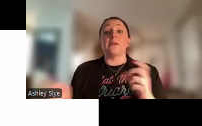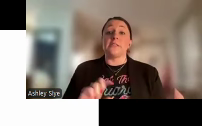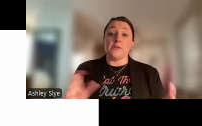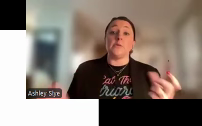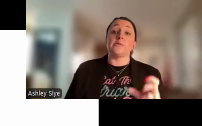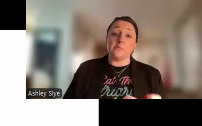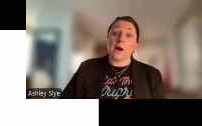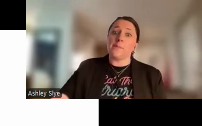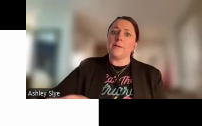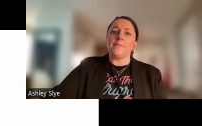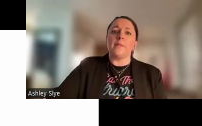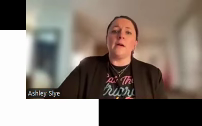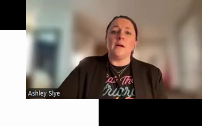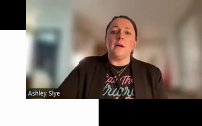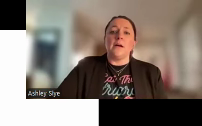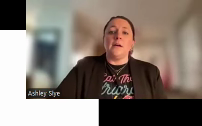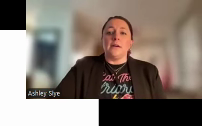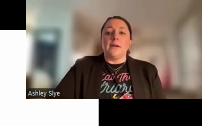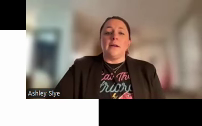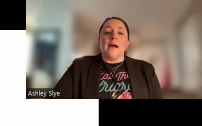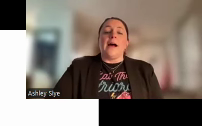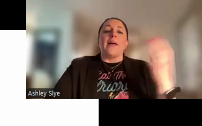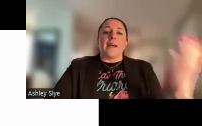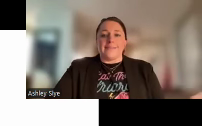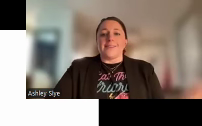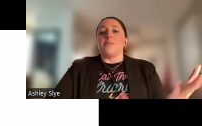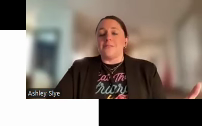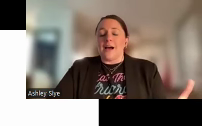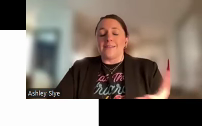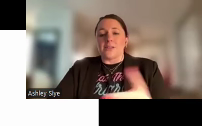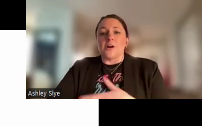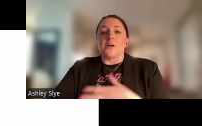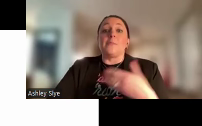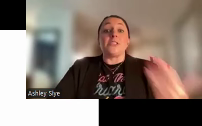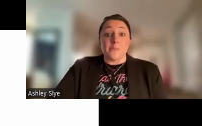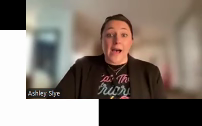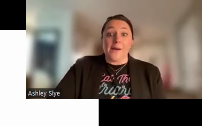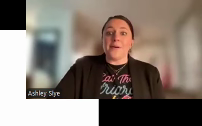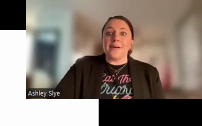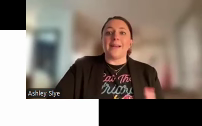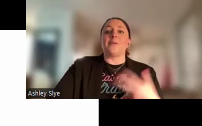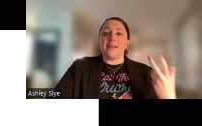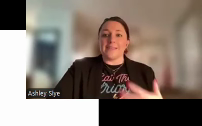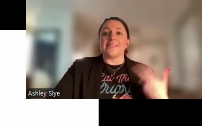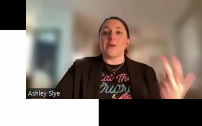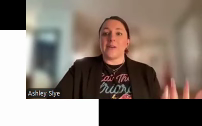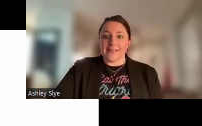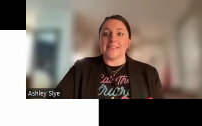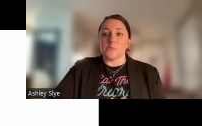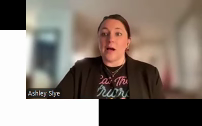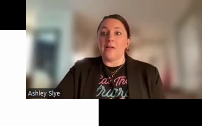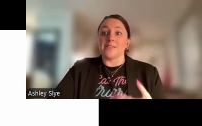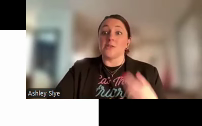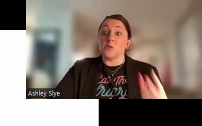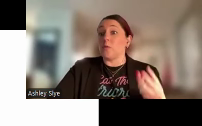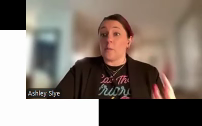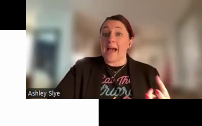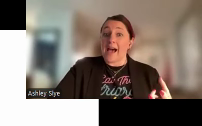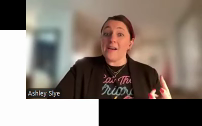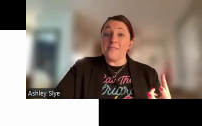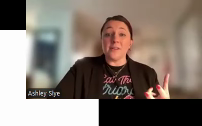poder evaluar los riesgos que tienen de sus parejas abusivas. Ahora también el doctor Art